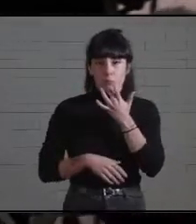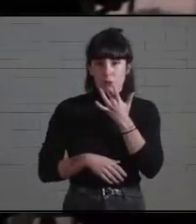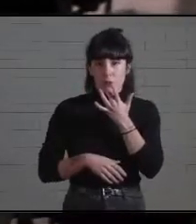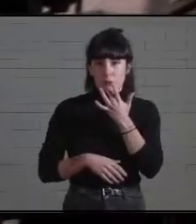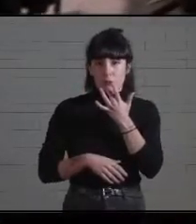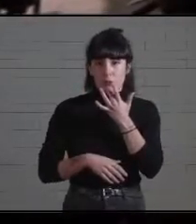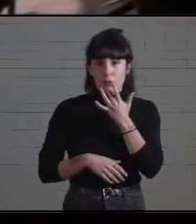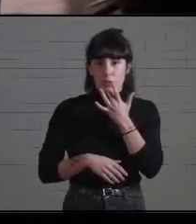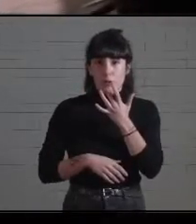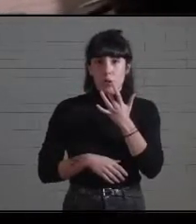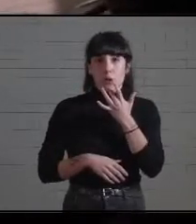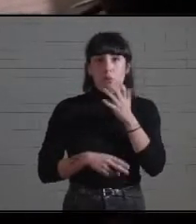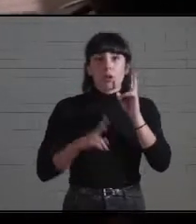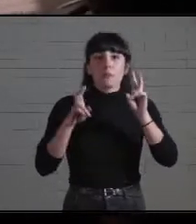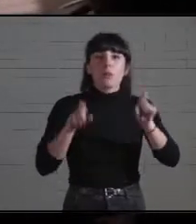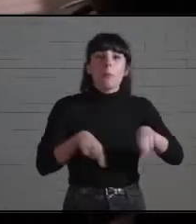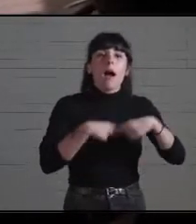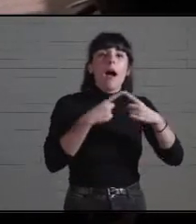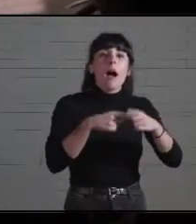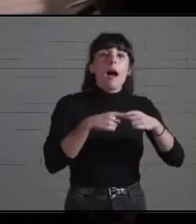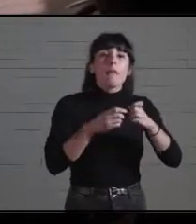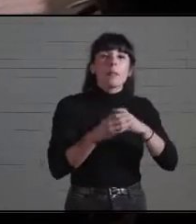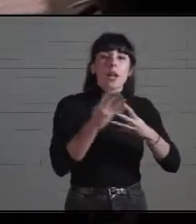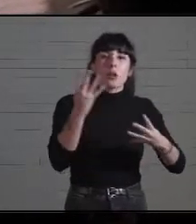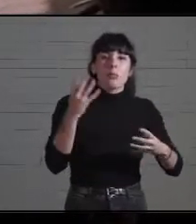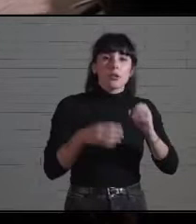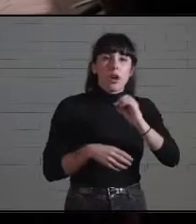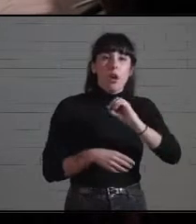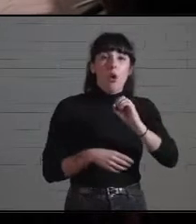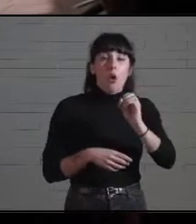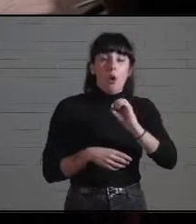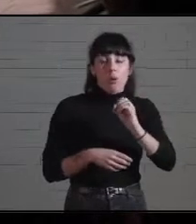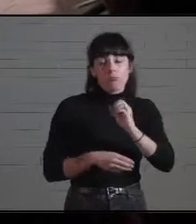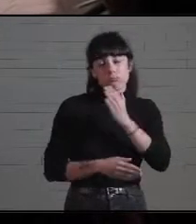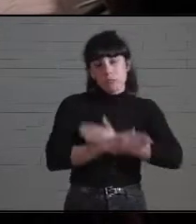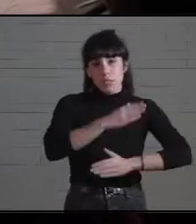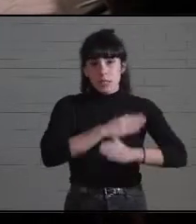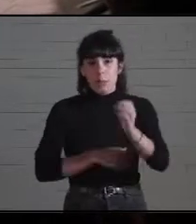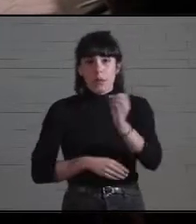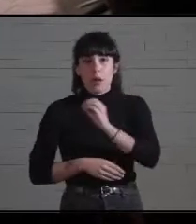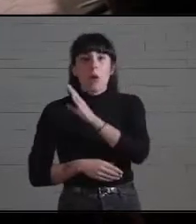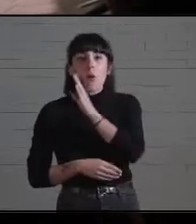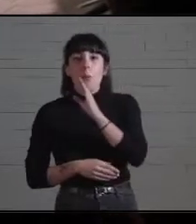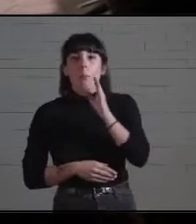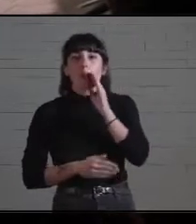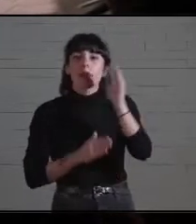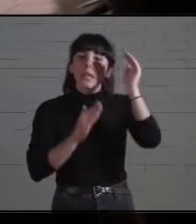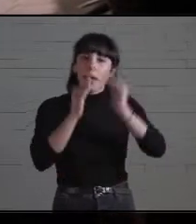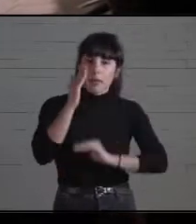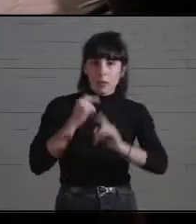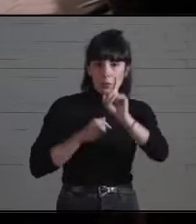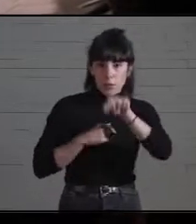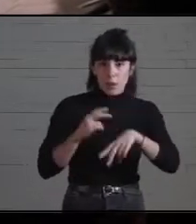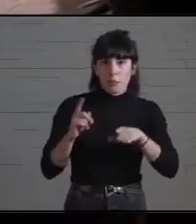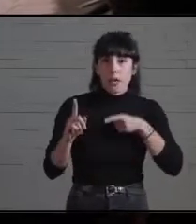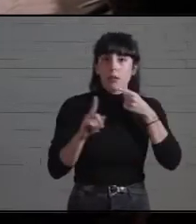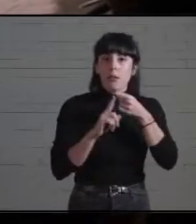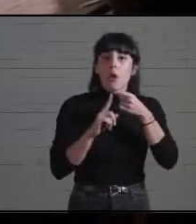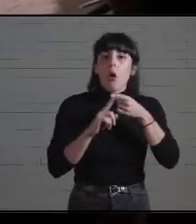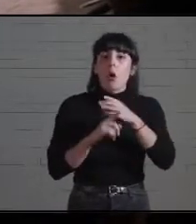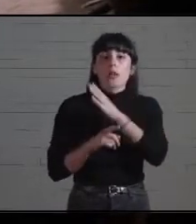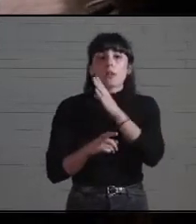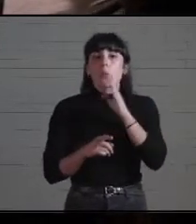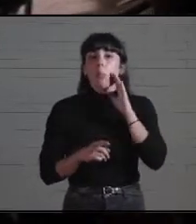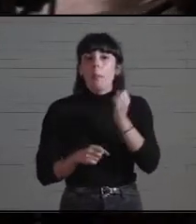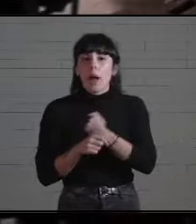deducciones por familia numerosa o con discapacidad, la deducción por maternidad, que sabéis que es para madres trabajadoras